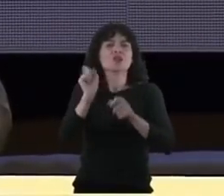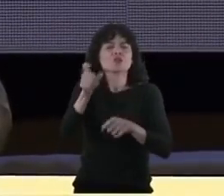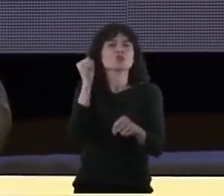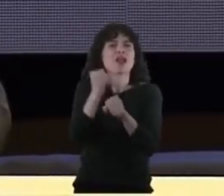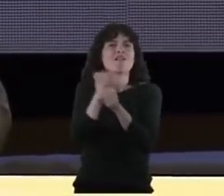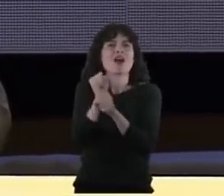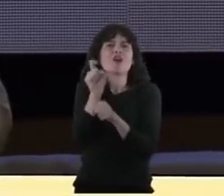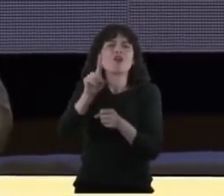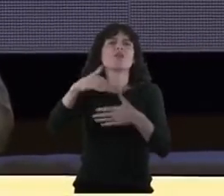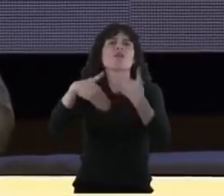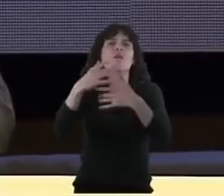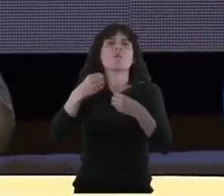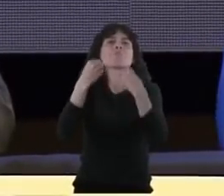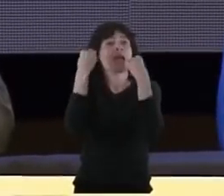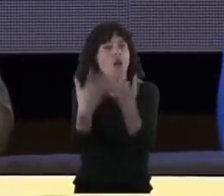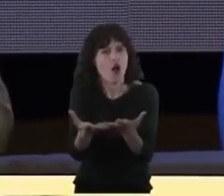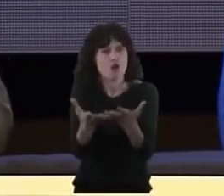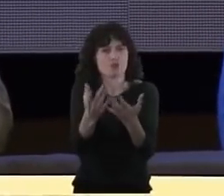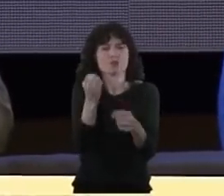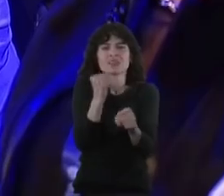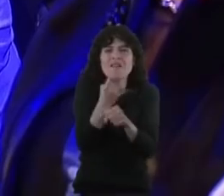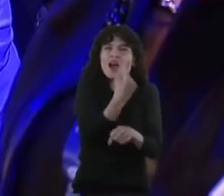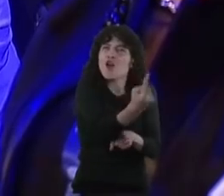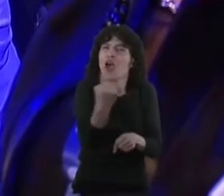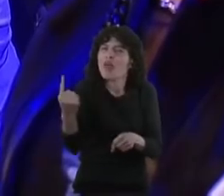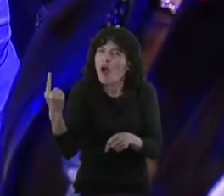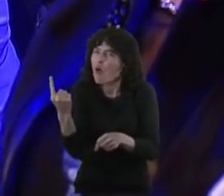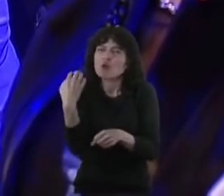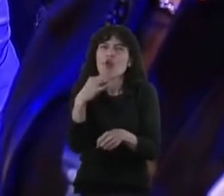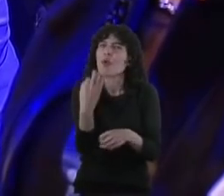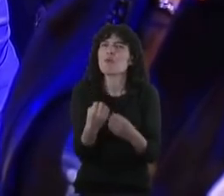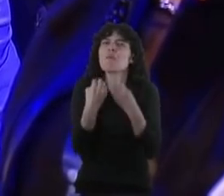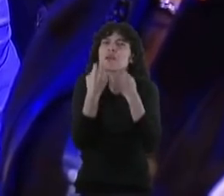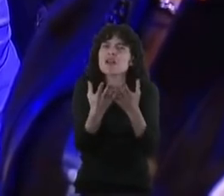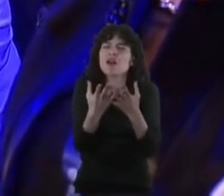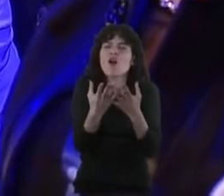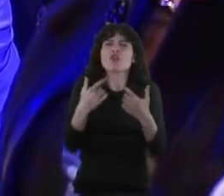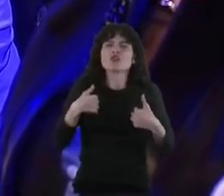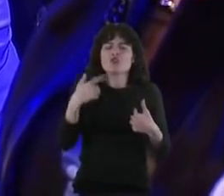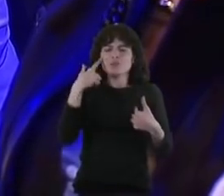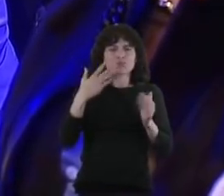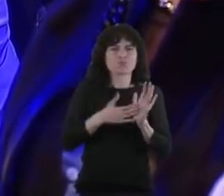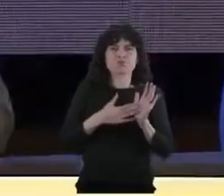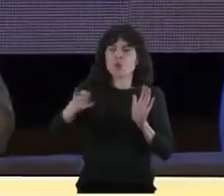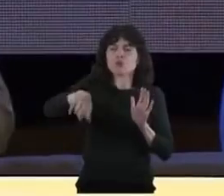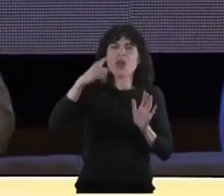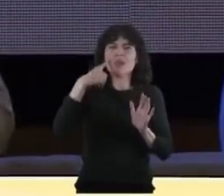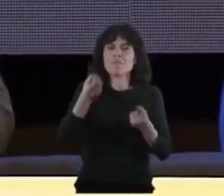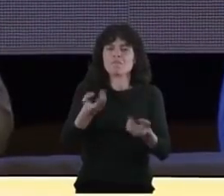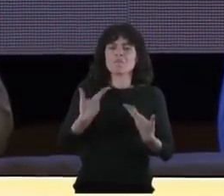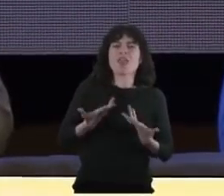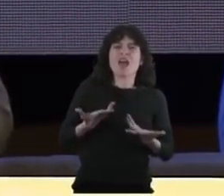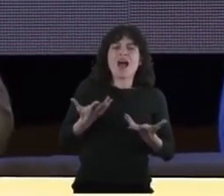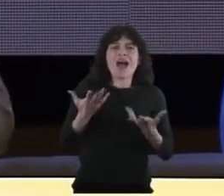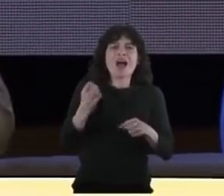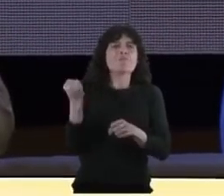de cada uno de ustedes, porque realmente han demostrado lo importante que son